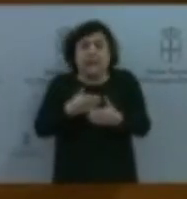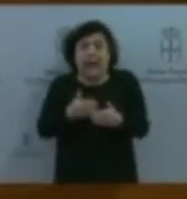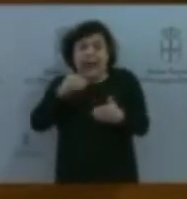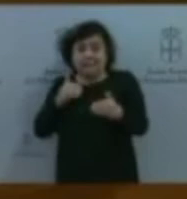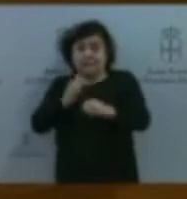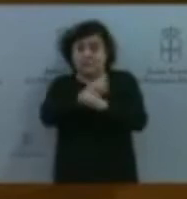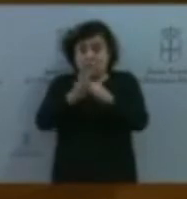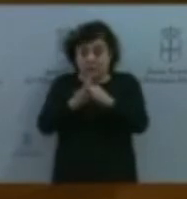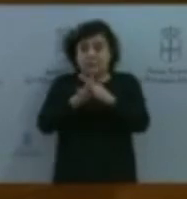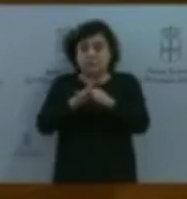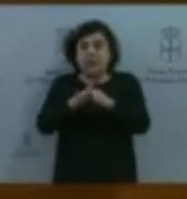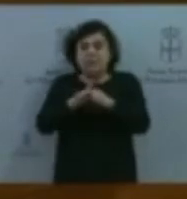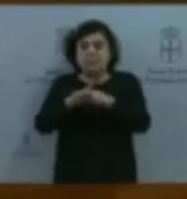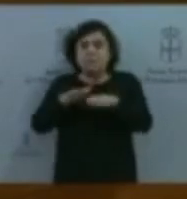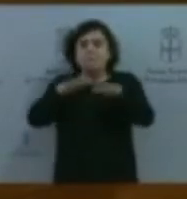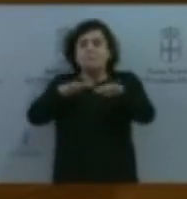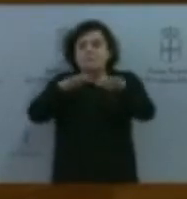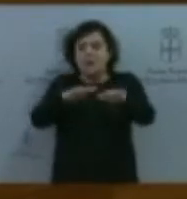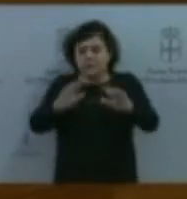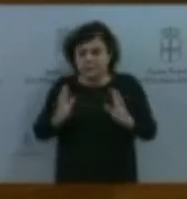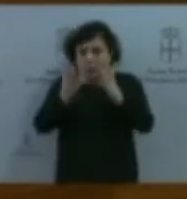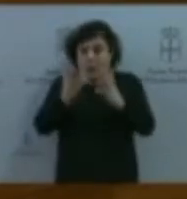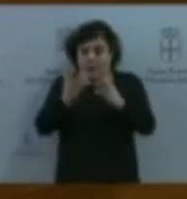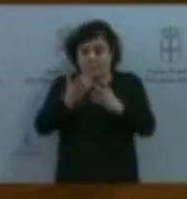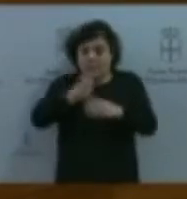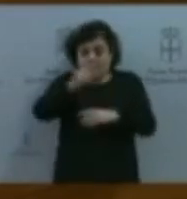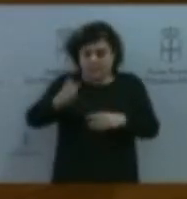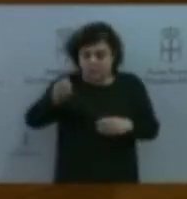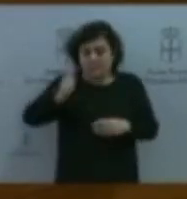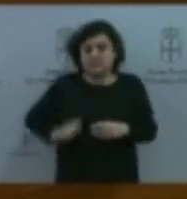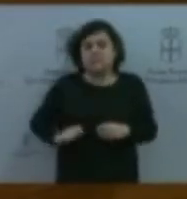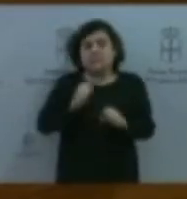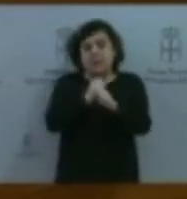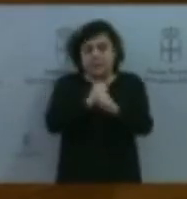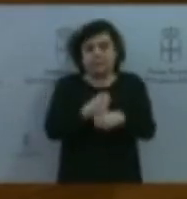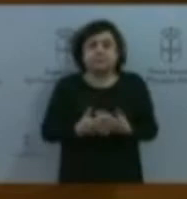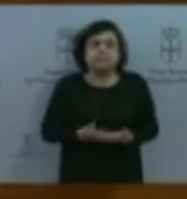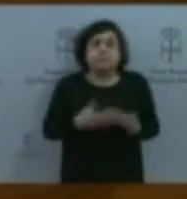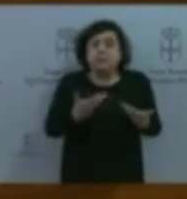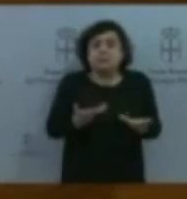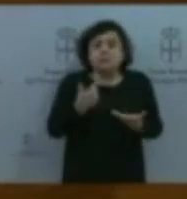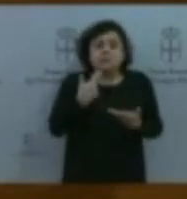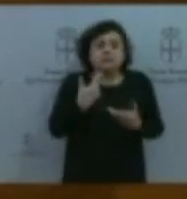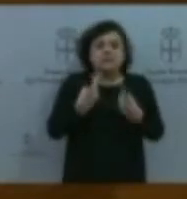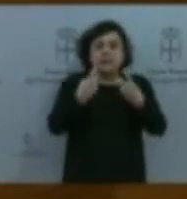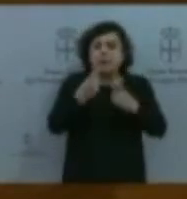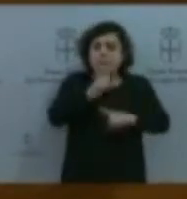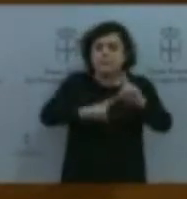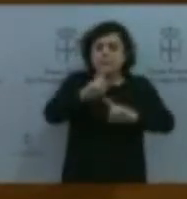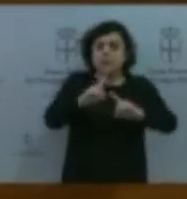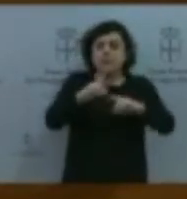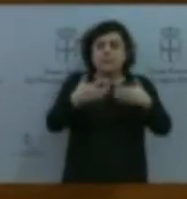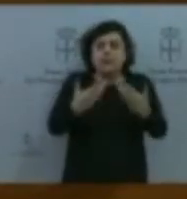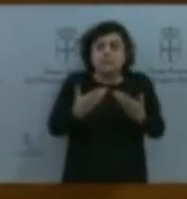de medios, ¿no? Con lo cual, siendo lo más constructivo del mundo, hay problemas que tenemos que afrontar y que no son solo